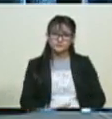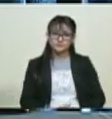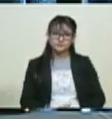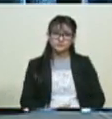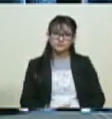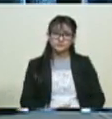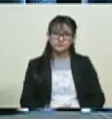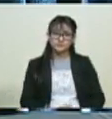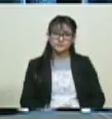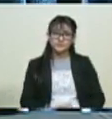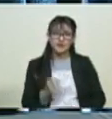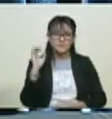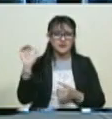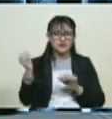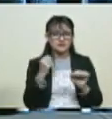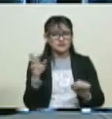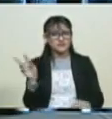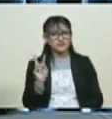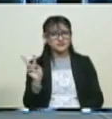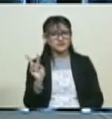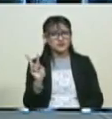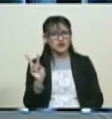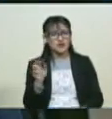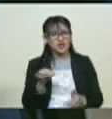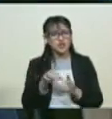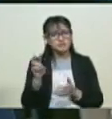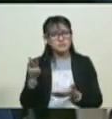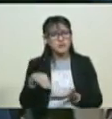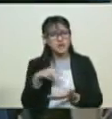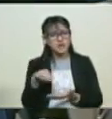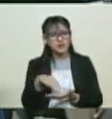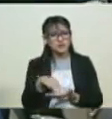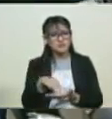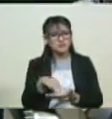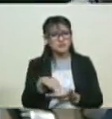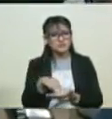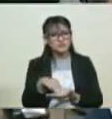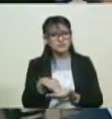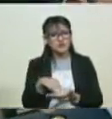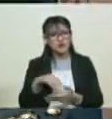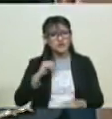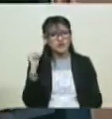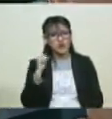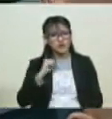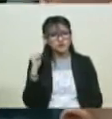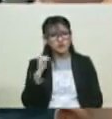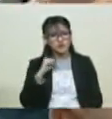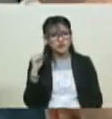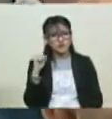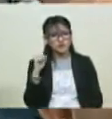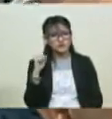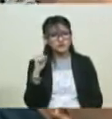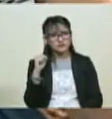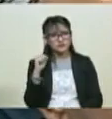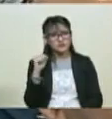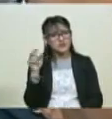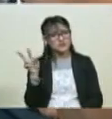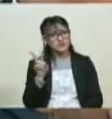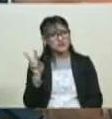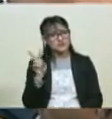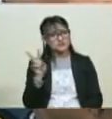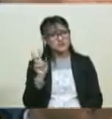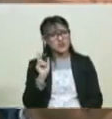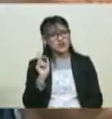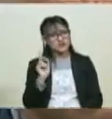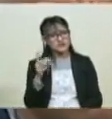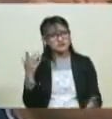campaña antivenezolana que dirigen desde miami desde bogotá venezuela tiene que